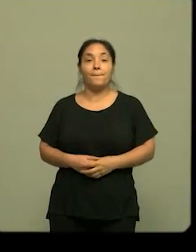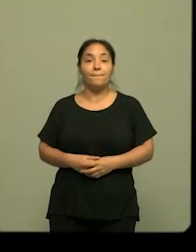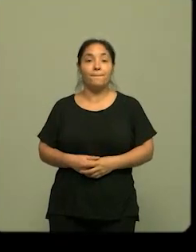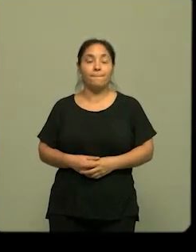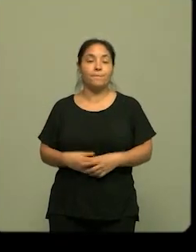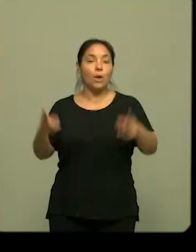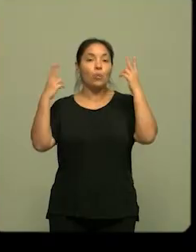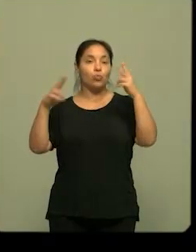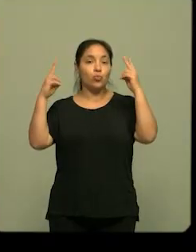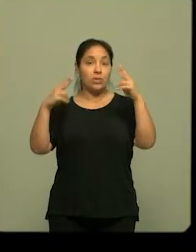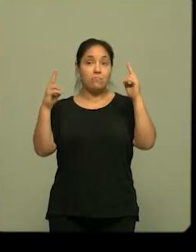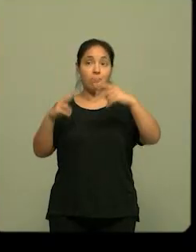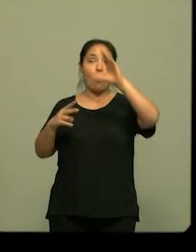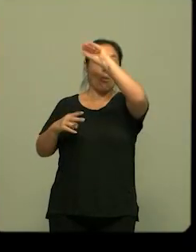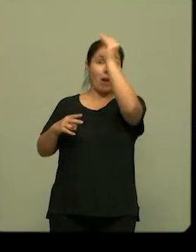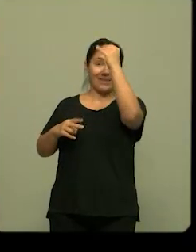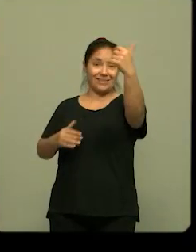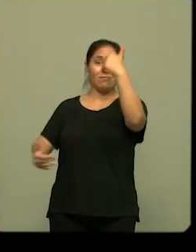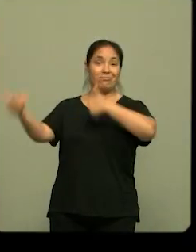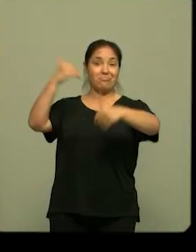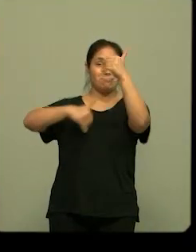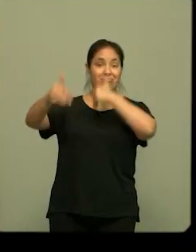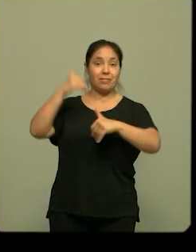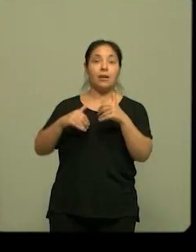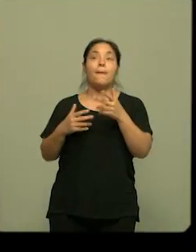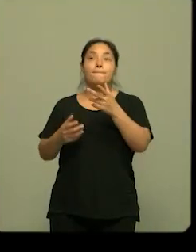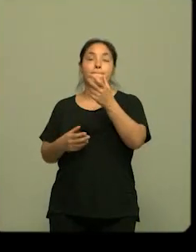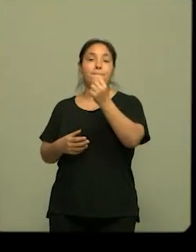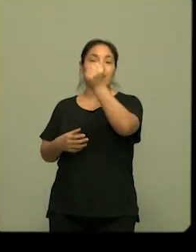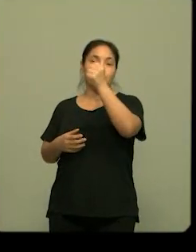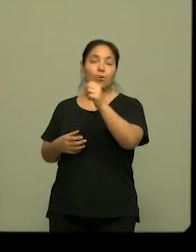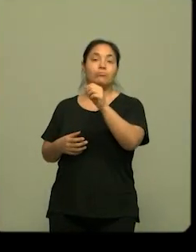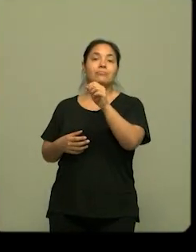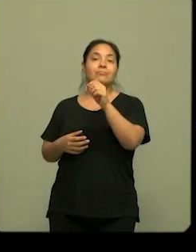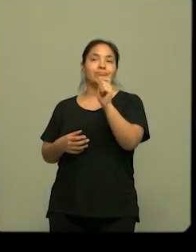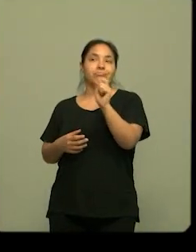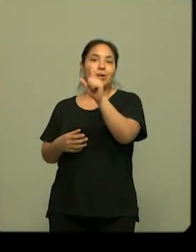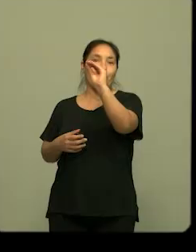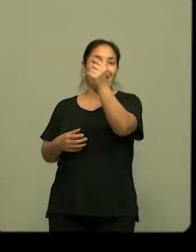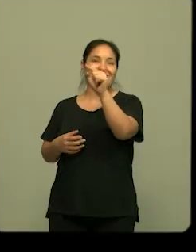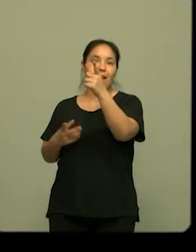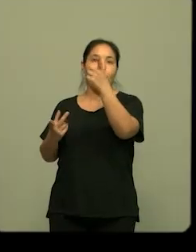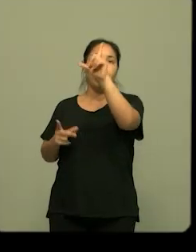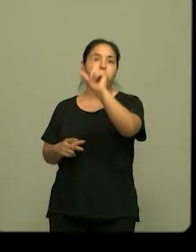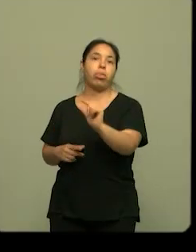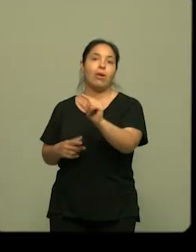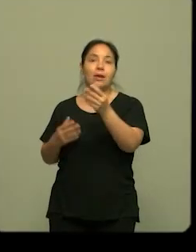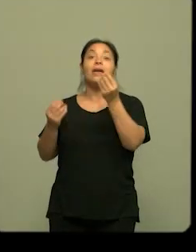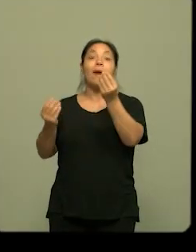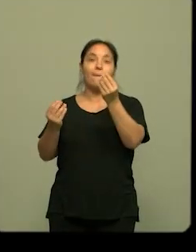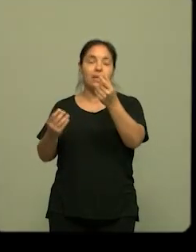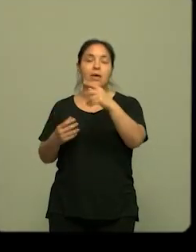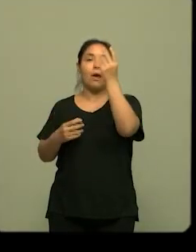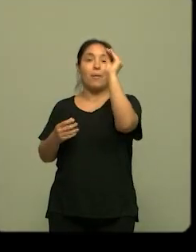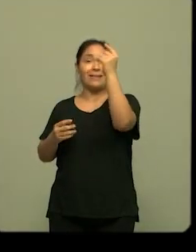mucho turista brasilero, sí, el real está devaluado, por lo cual el brasilero encuentra caro los servicios